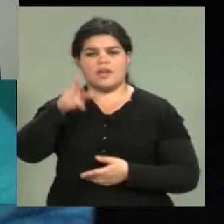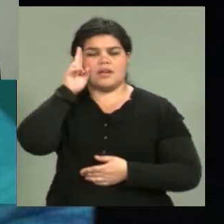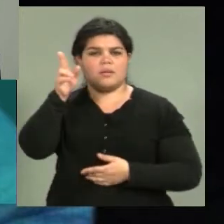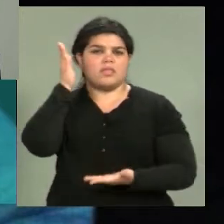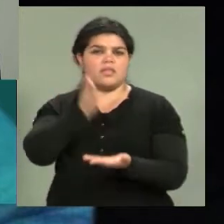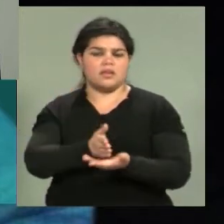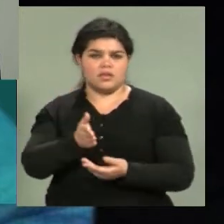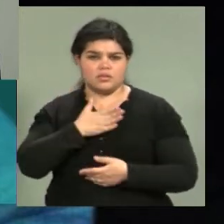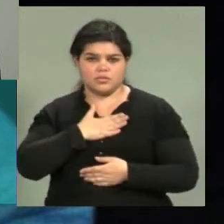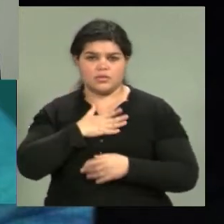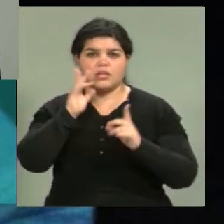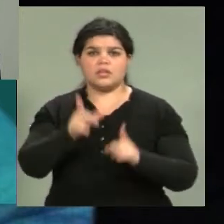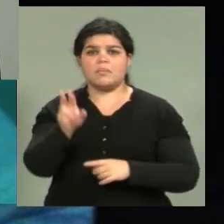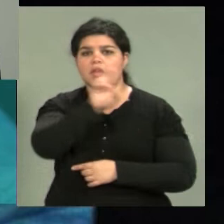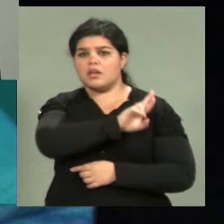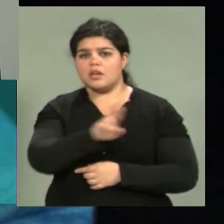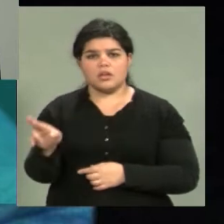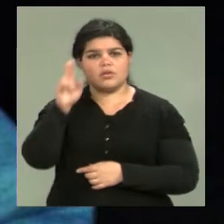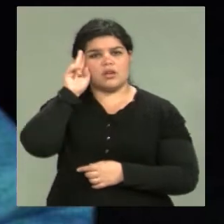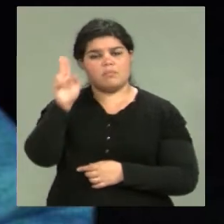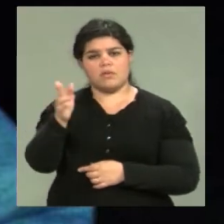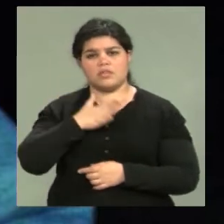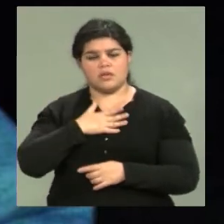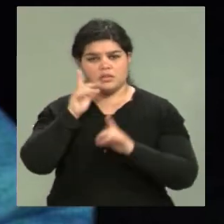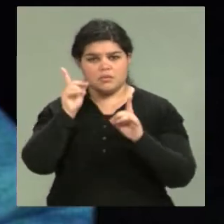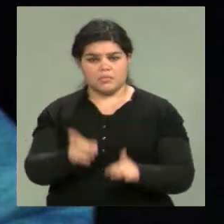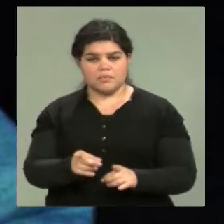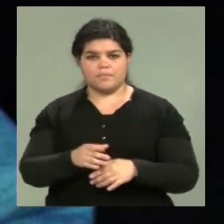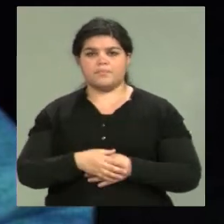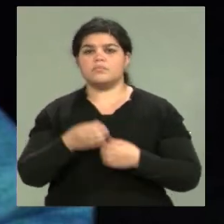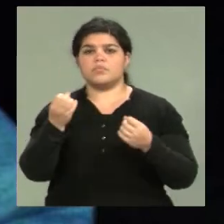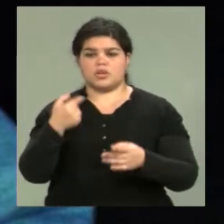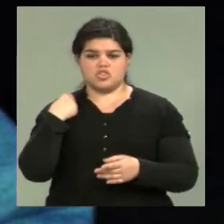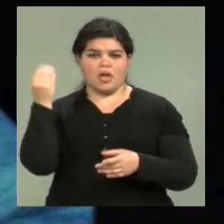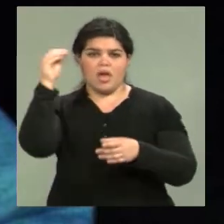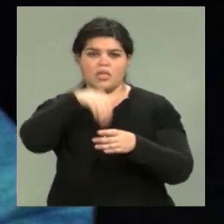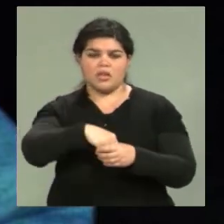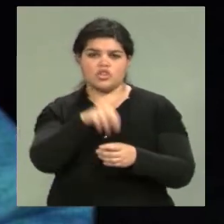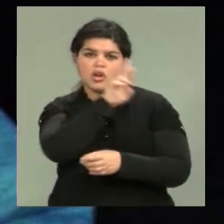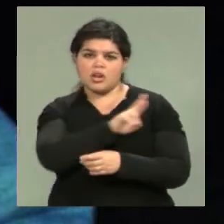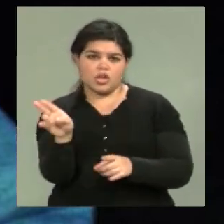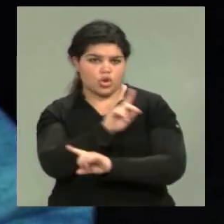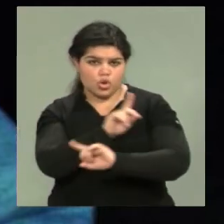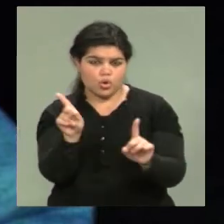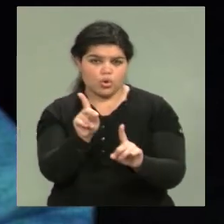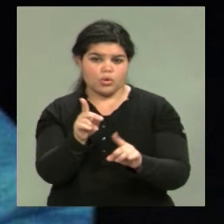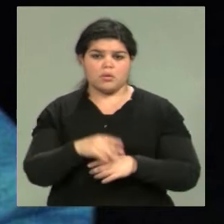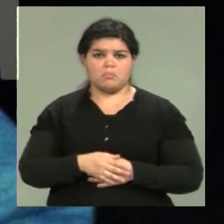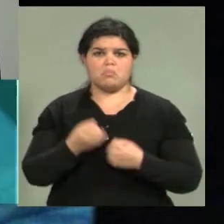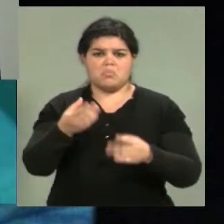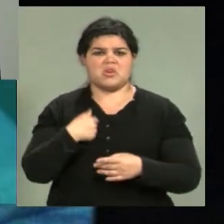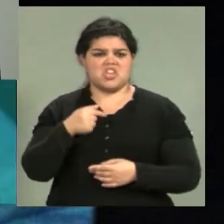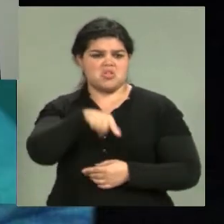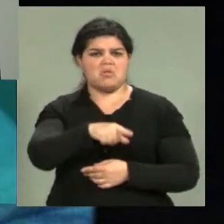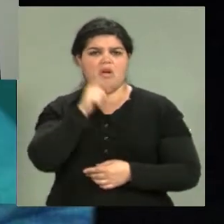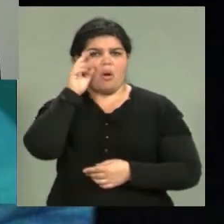derechos y que los religiosos deben respetar nuestros derechos, porque yo puedo no pertenecer a una religión y entonces no tengo por qué seguir